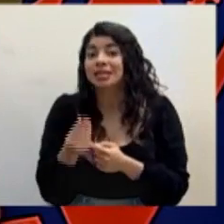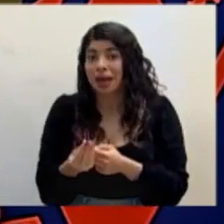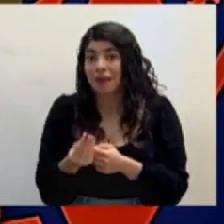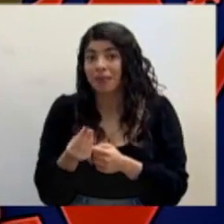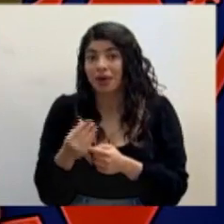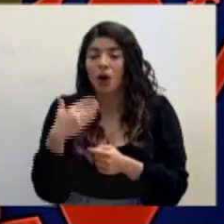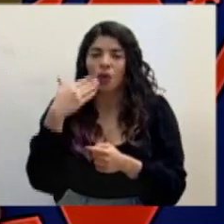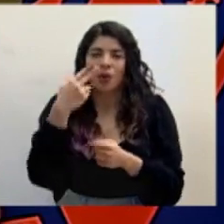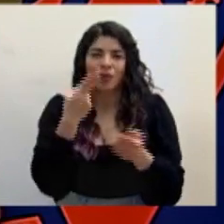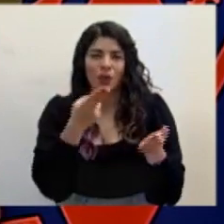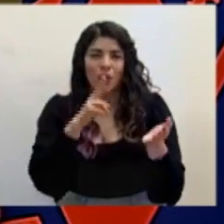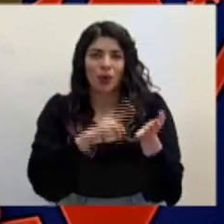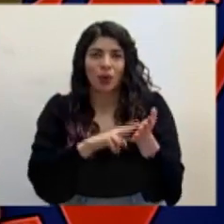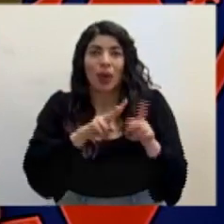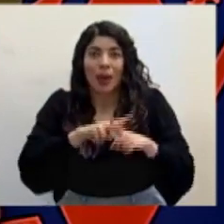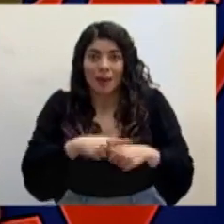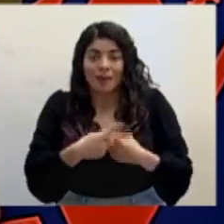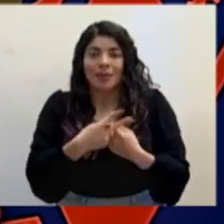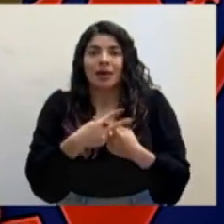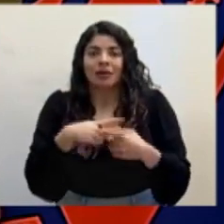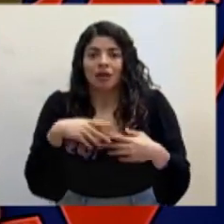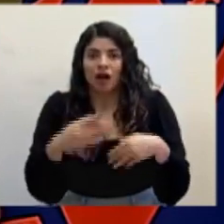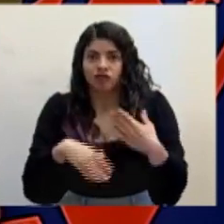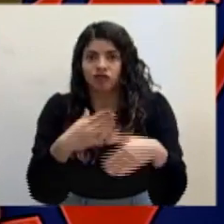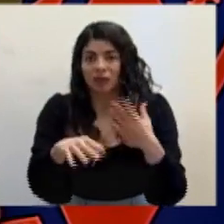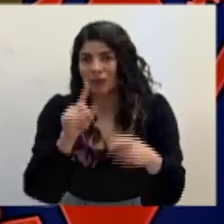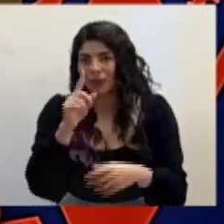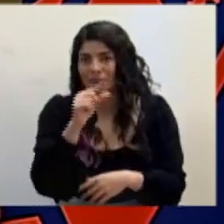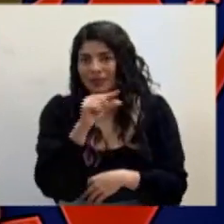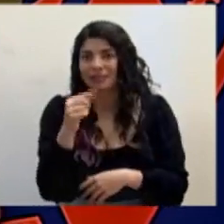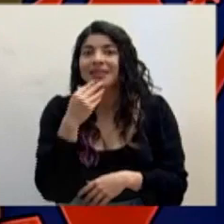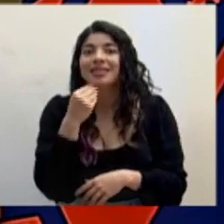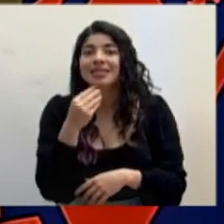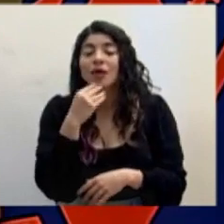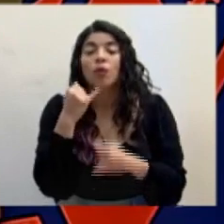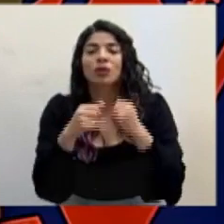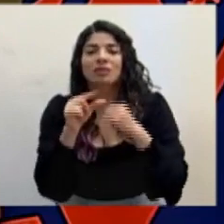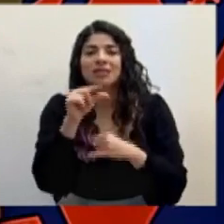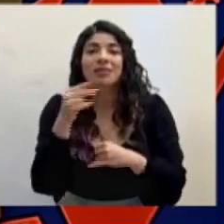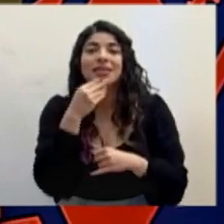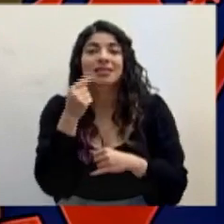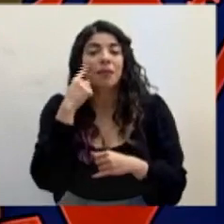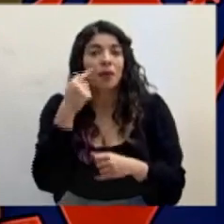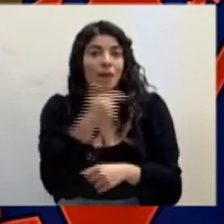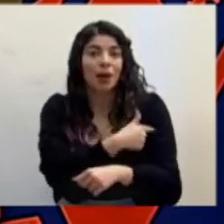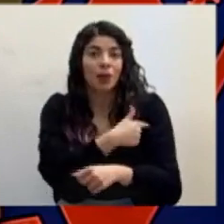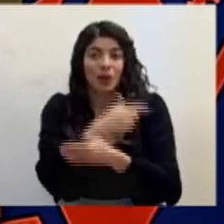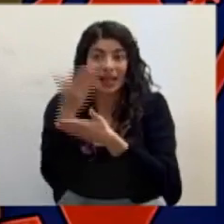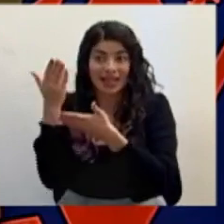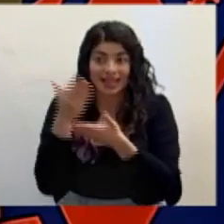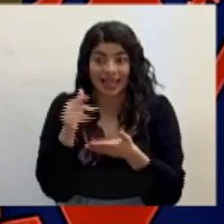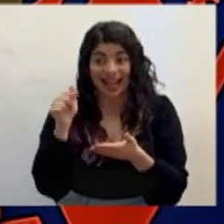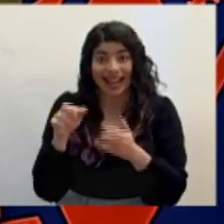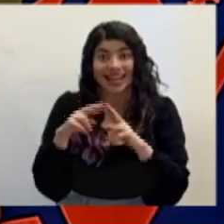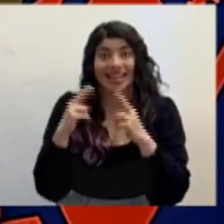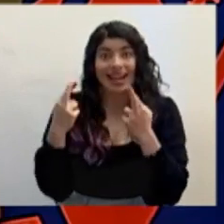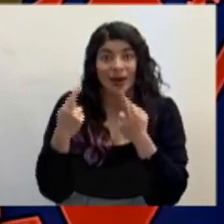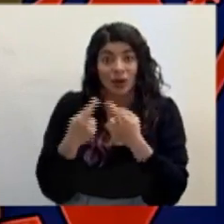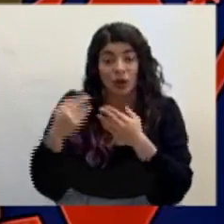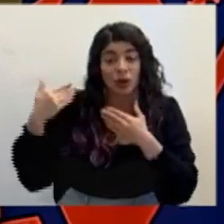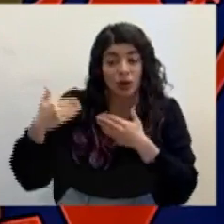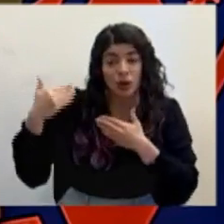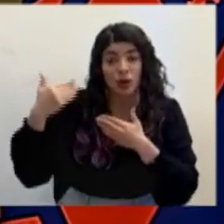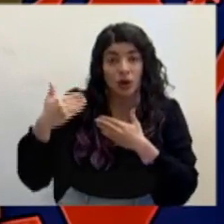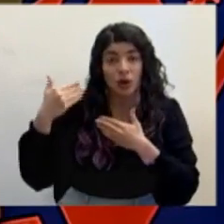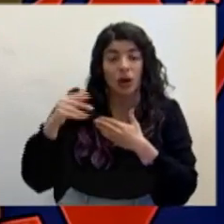contrato iba a empezar a rendir frutos en la última semana de diciembre con la entrega de las vacunas, Y a partir de esas reuniones, Pfizer ha quedado